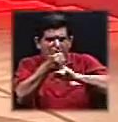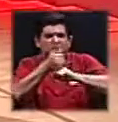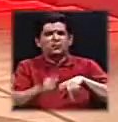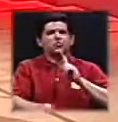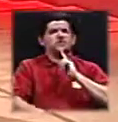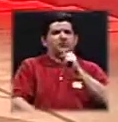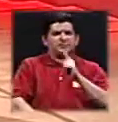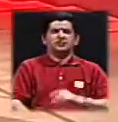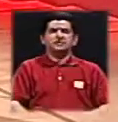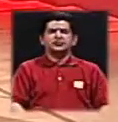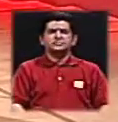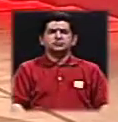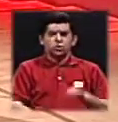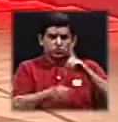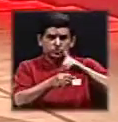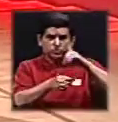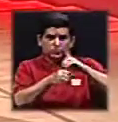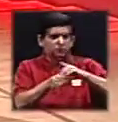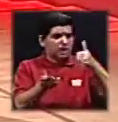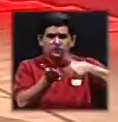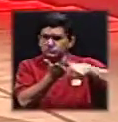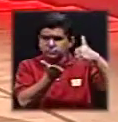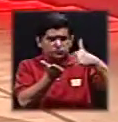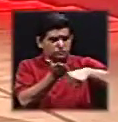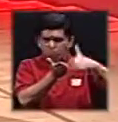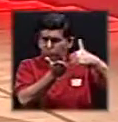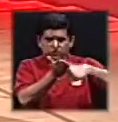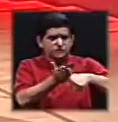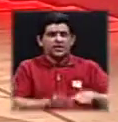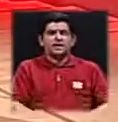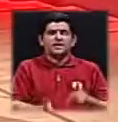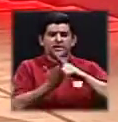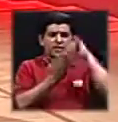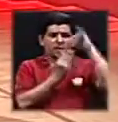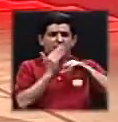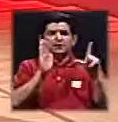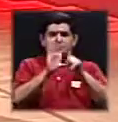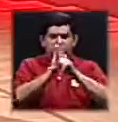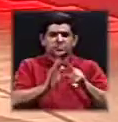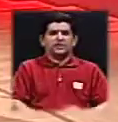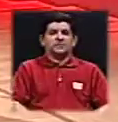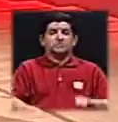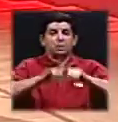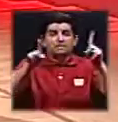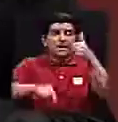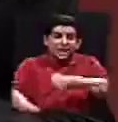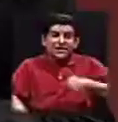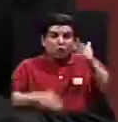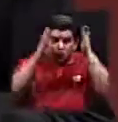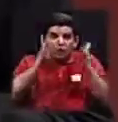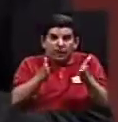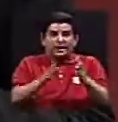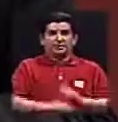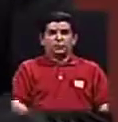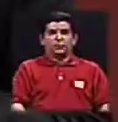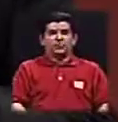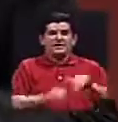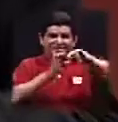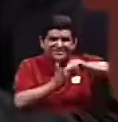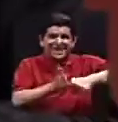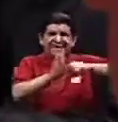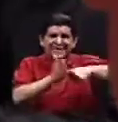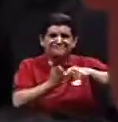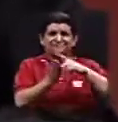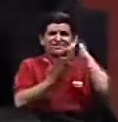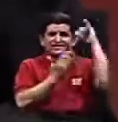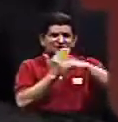pronunciamiento para que los diputados no voten el proyecto de ley, cuando el rector, digamos, ha insistido en que el